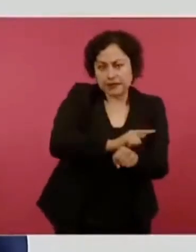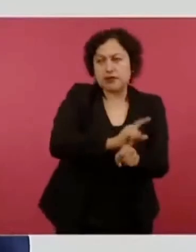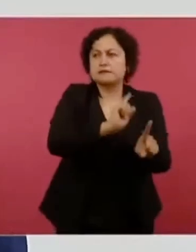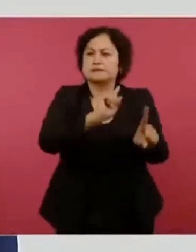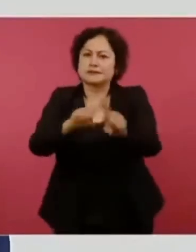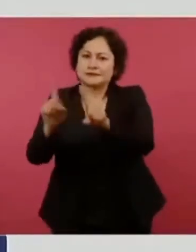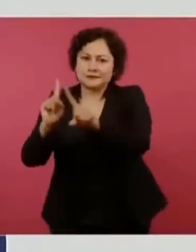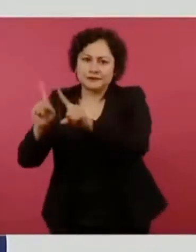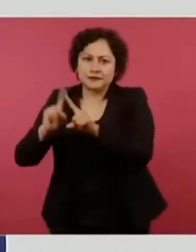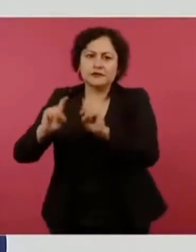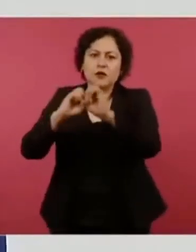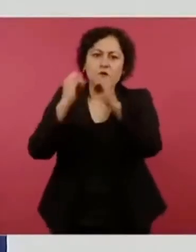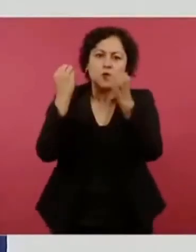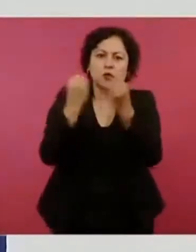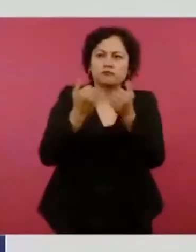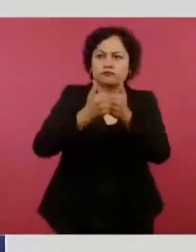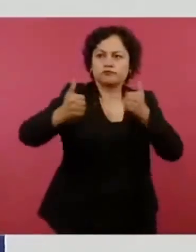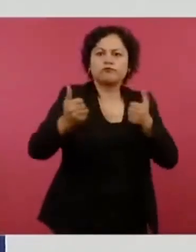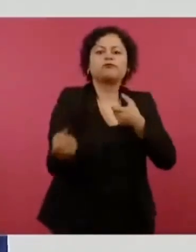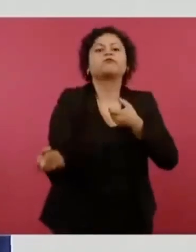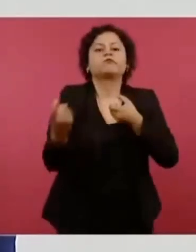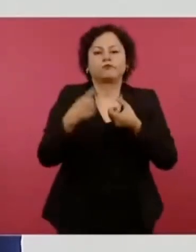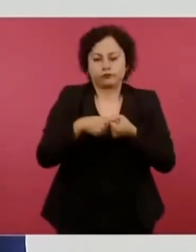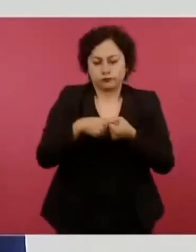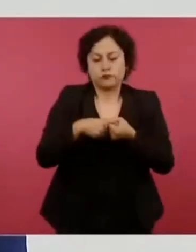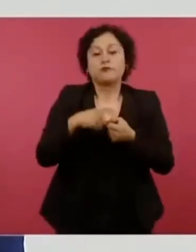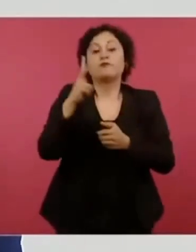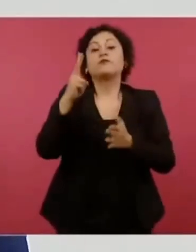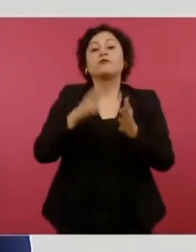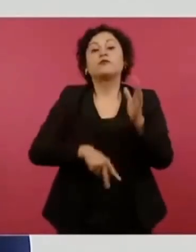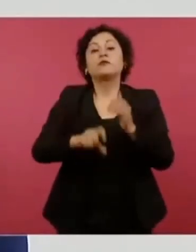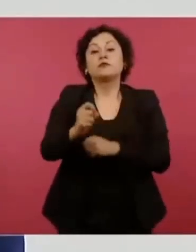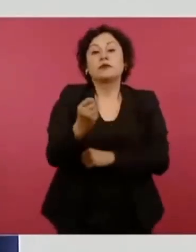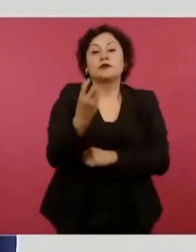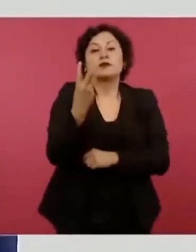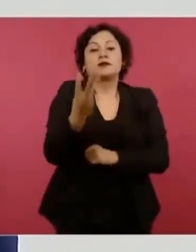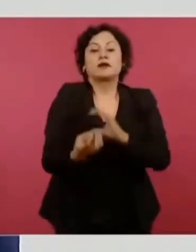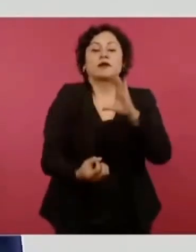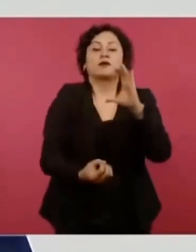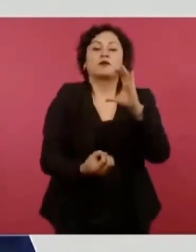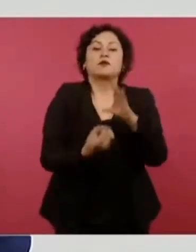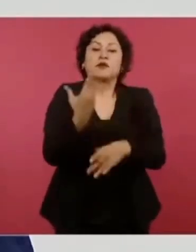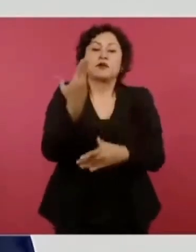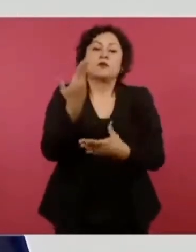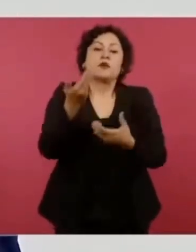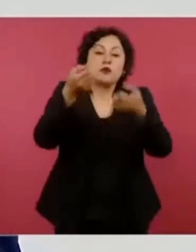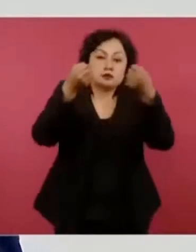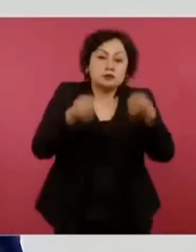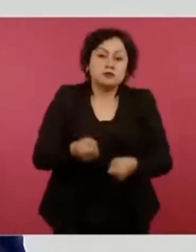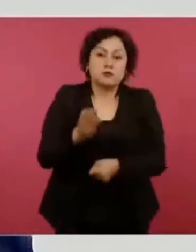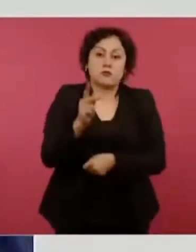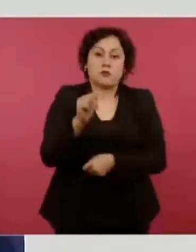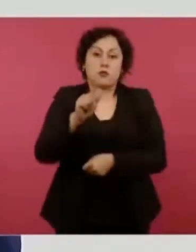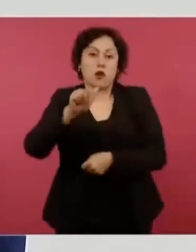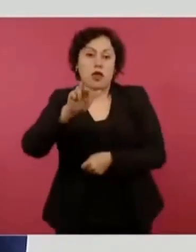la fragmentación. En 2003 se crea el Seguro Popular y la Federación se convierte solo en un